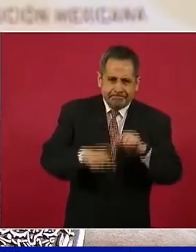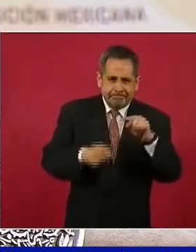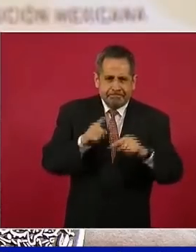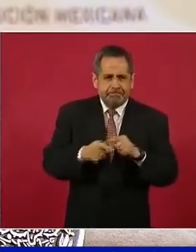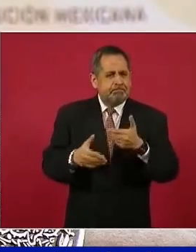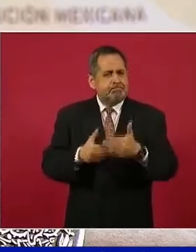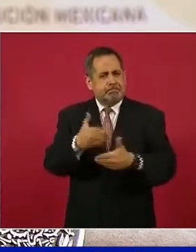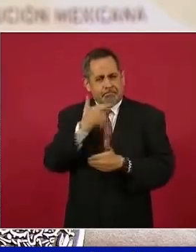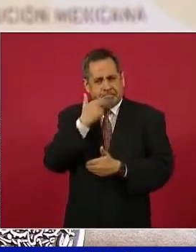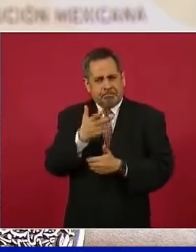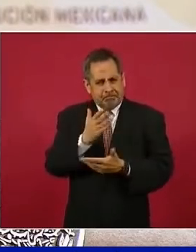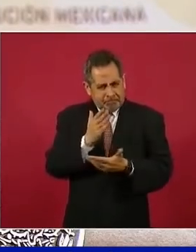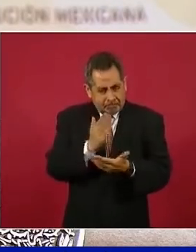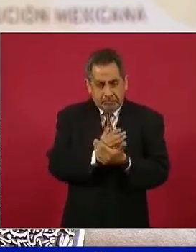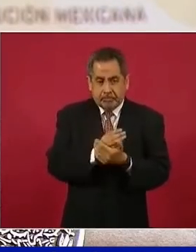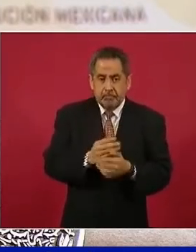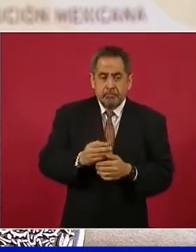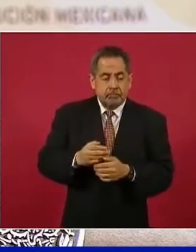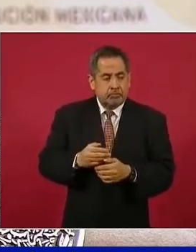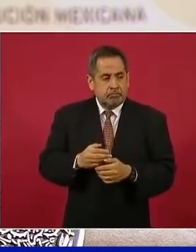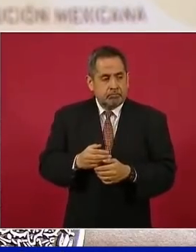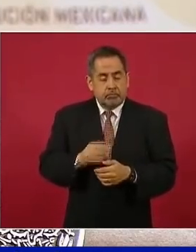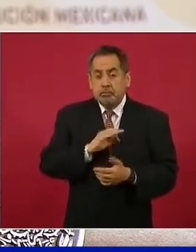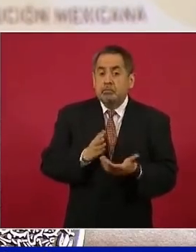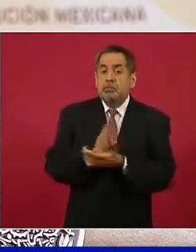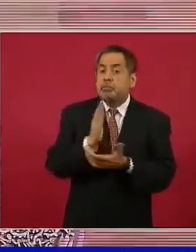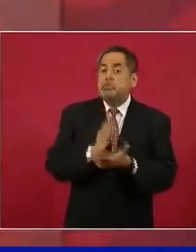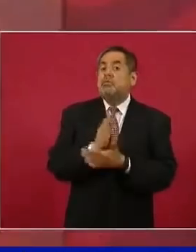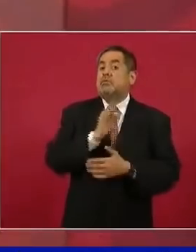Ahora, dos